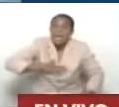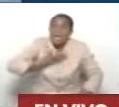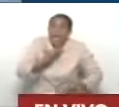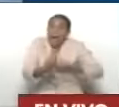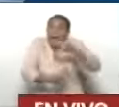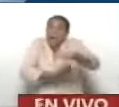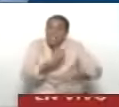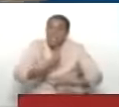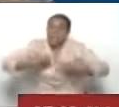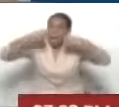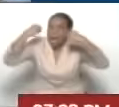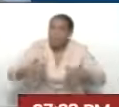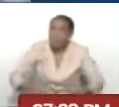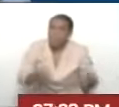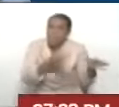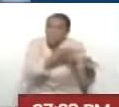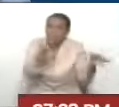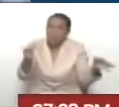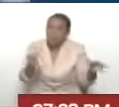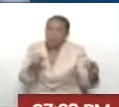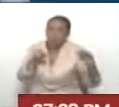que era su plan perfecto.